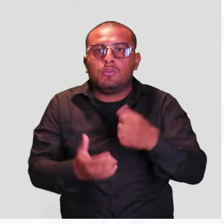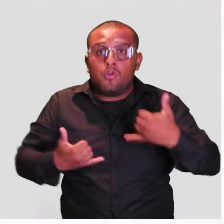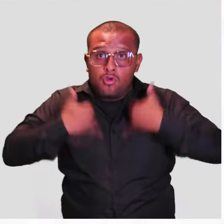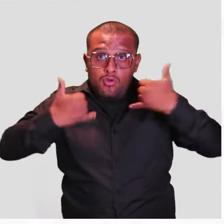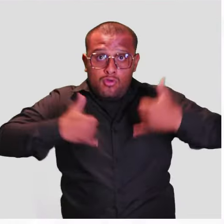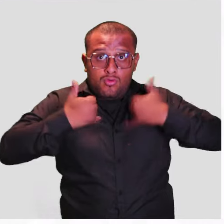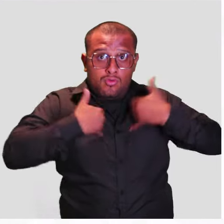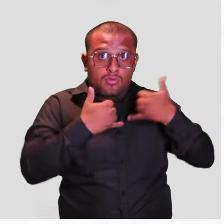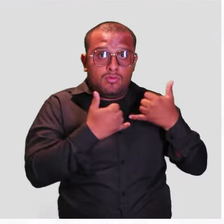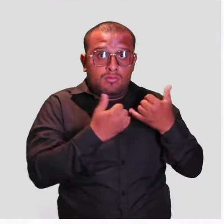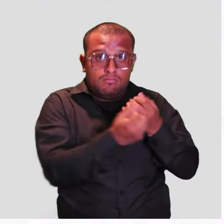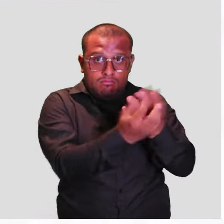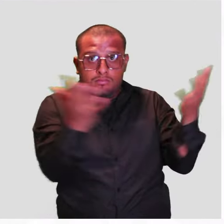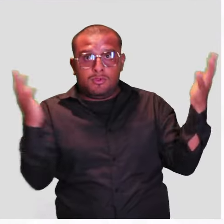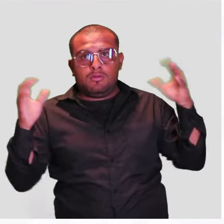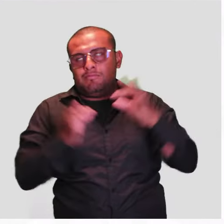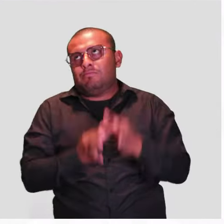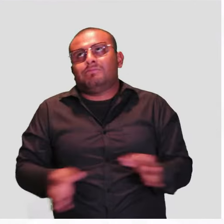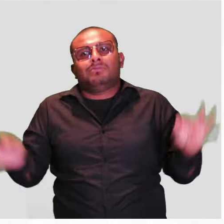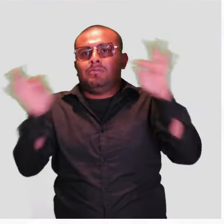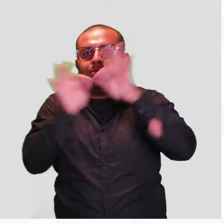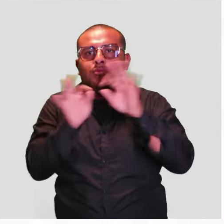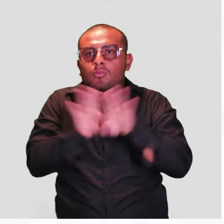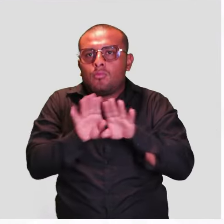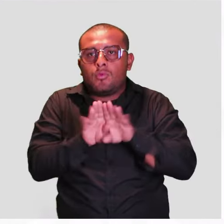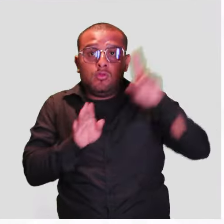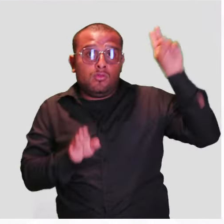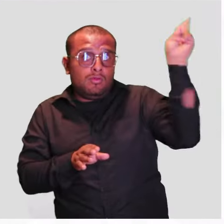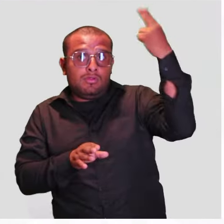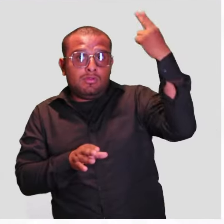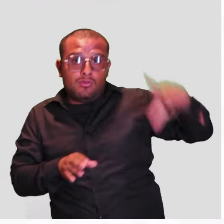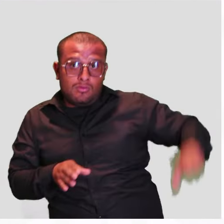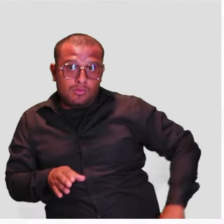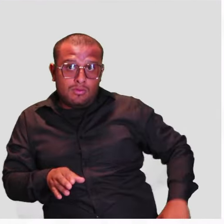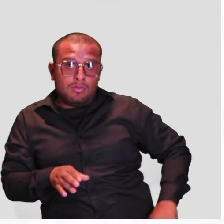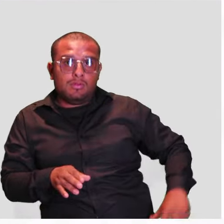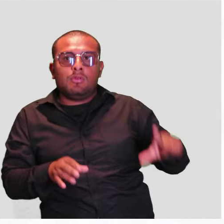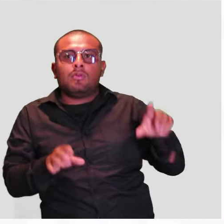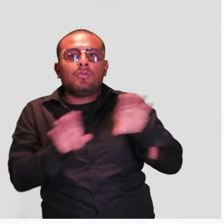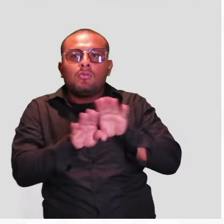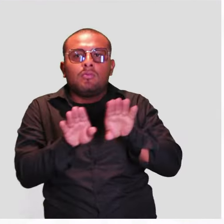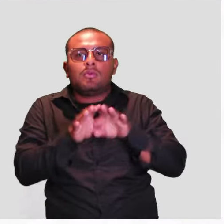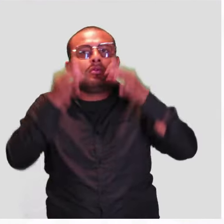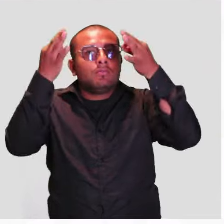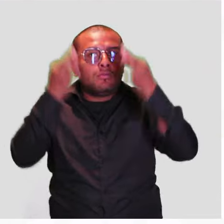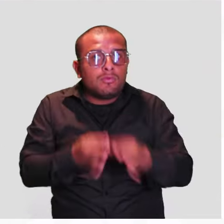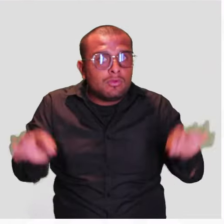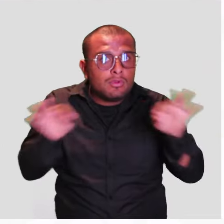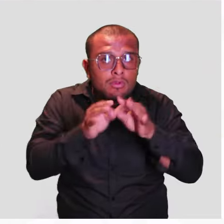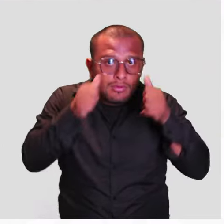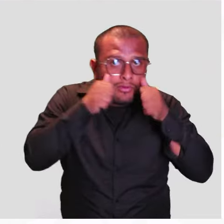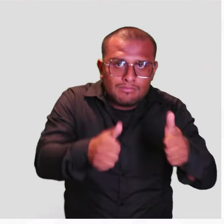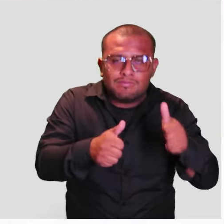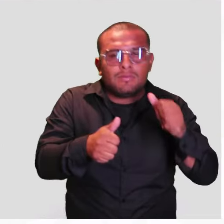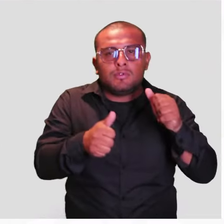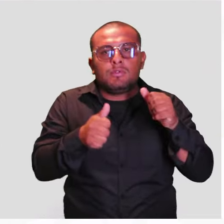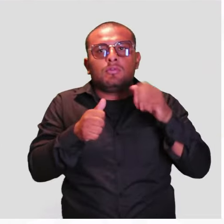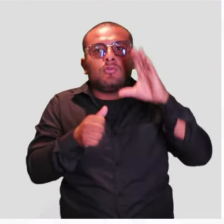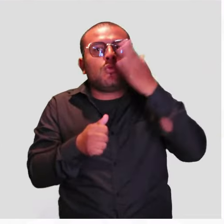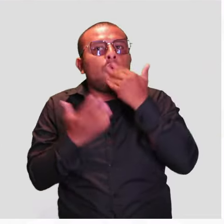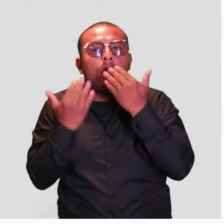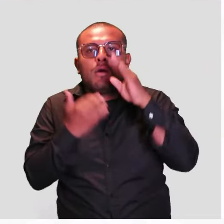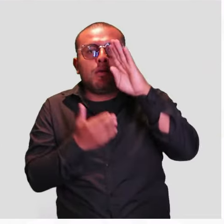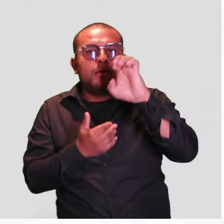tienen. Hoy las universidades públicas en San Juan del Río no son consideradas prioritarias, por lo tanto no tienen acceso a las becas